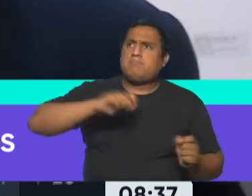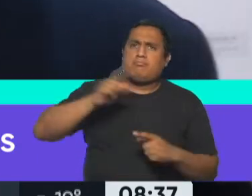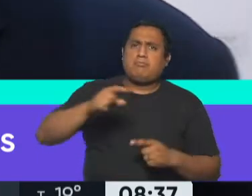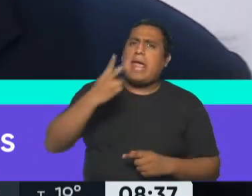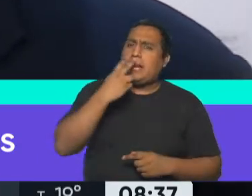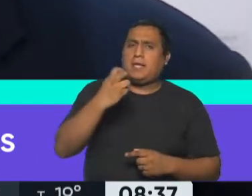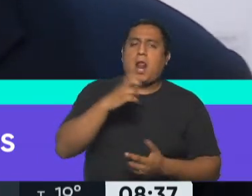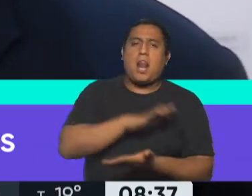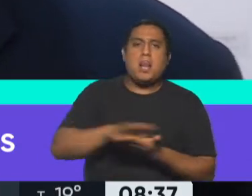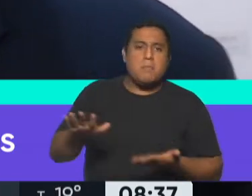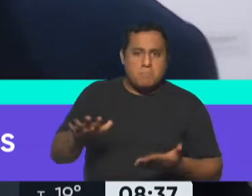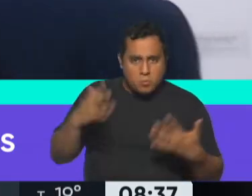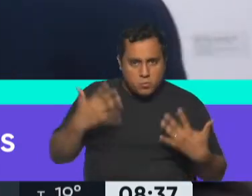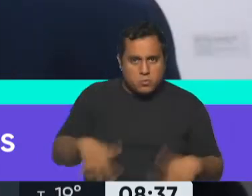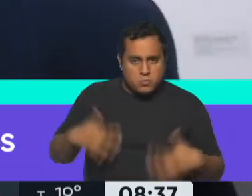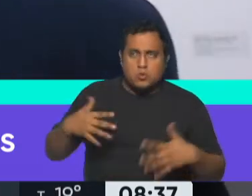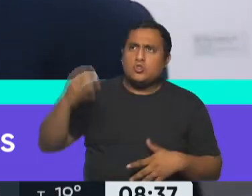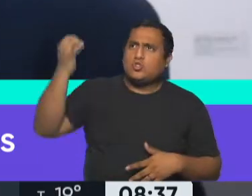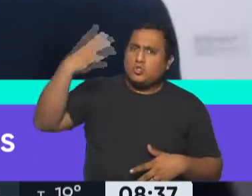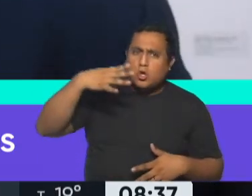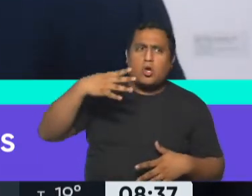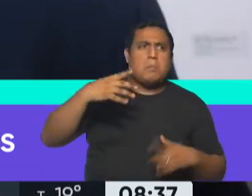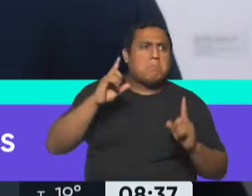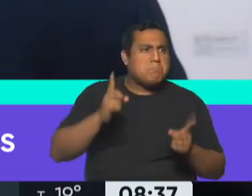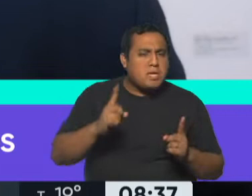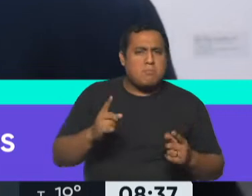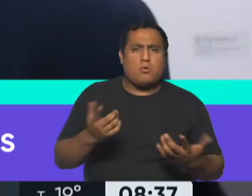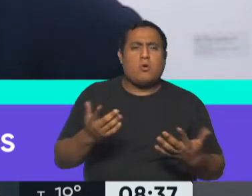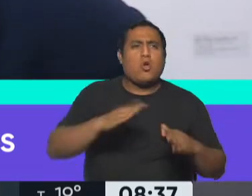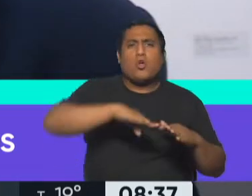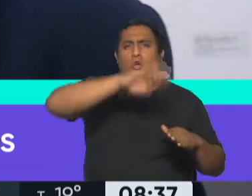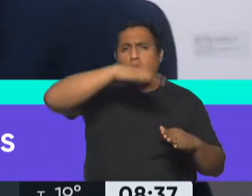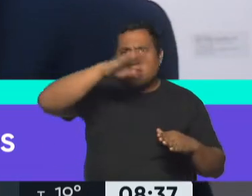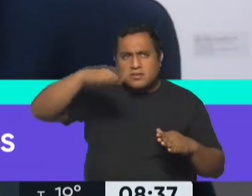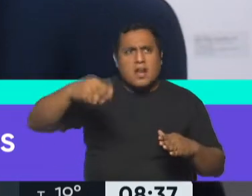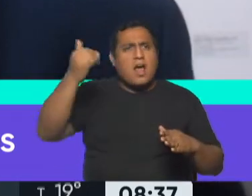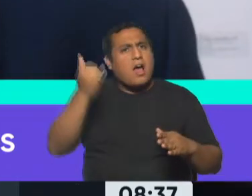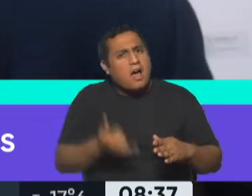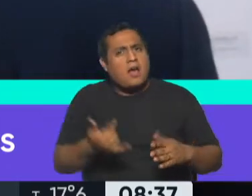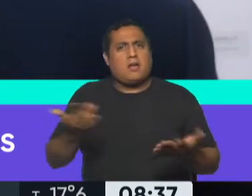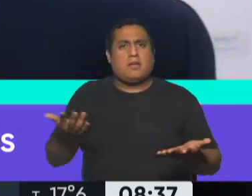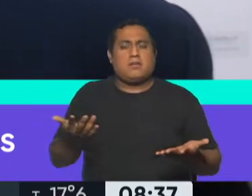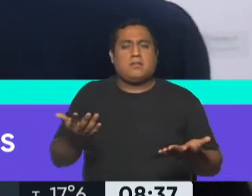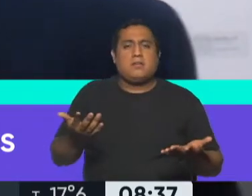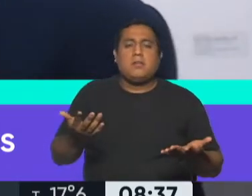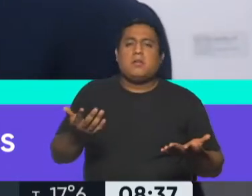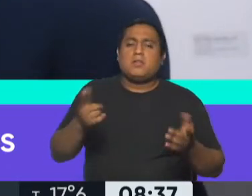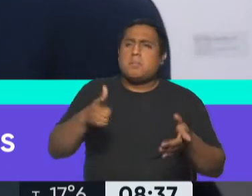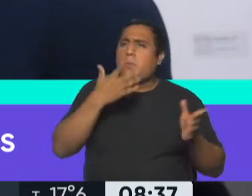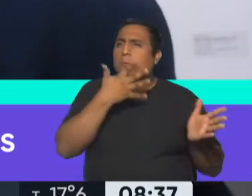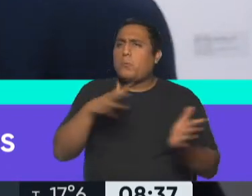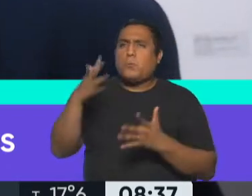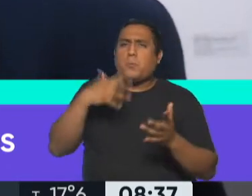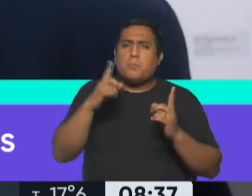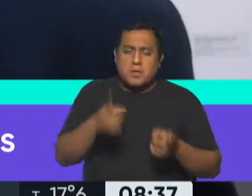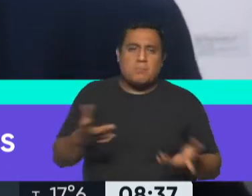limpias? Tenemos el mismo sol, la misma radiación, la misma cordillera con sus cuencas, tenemos los mismos vientos.